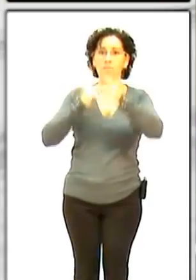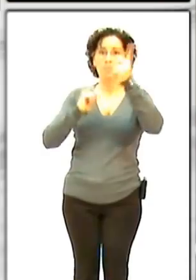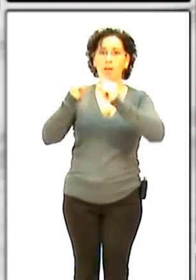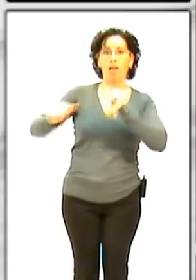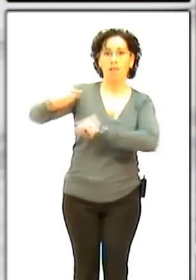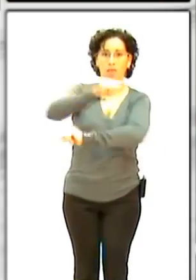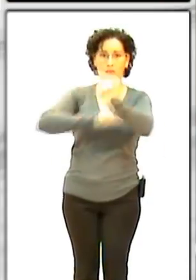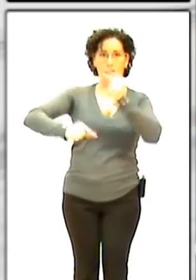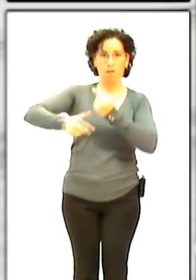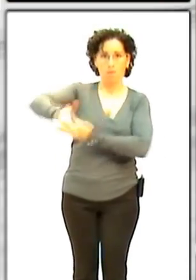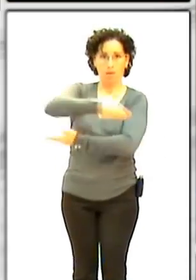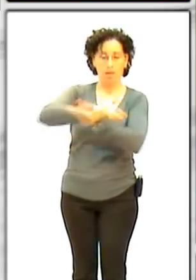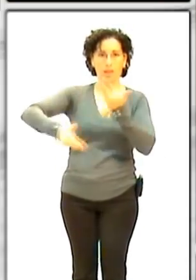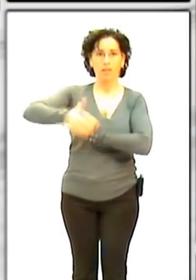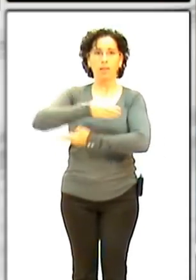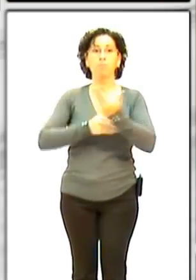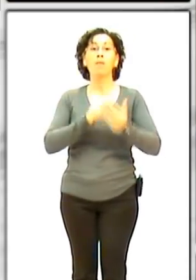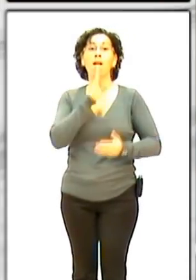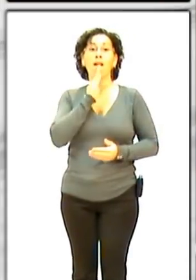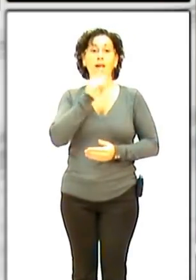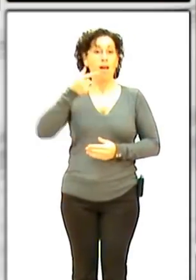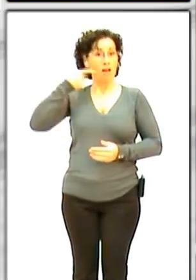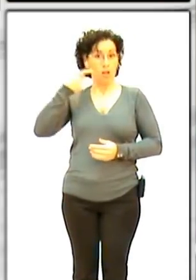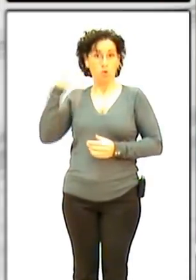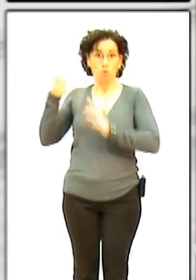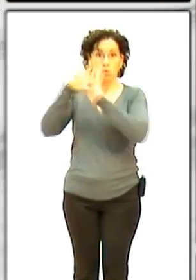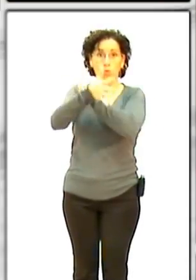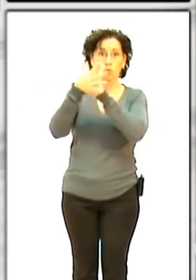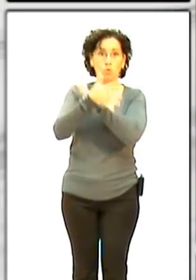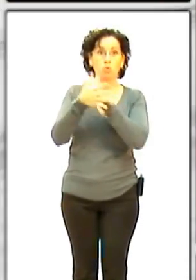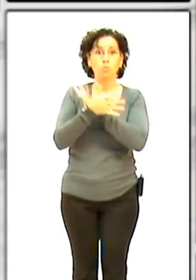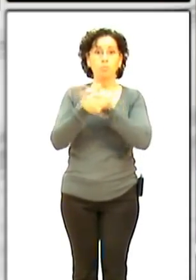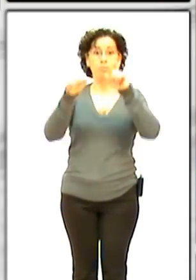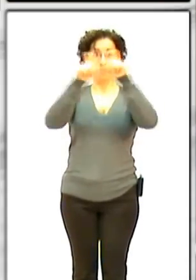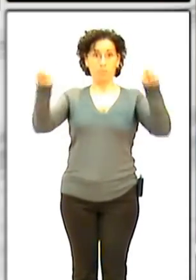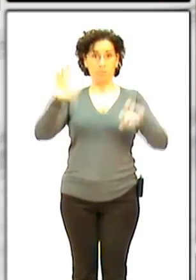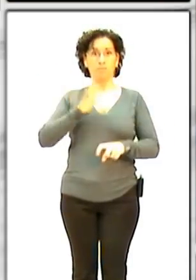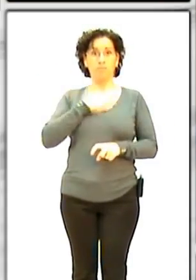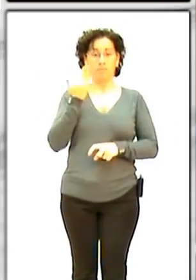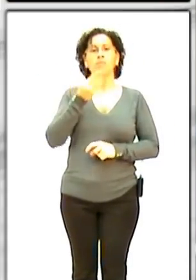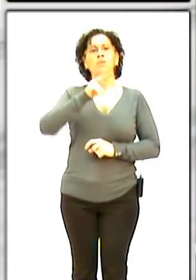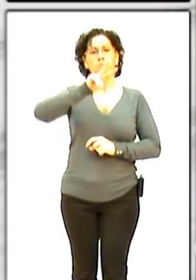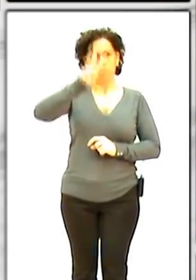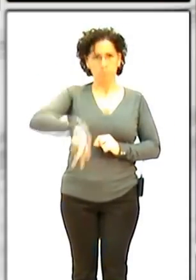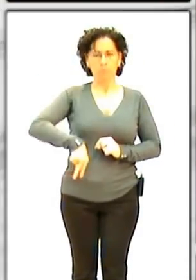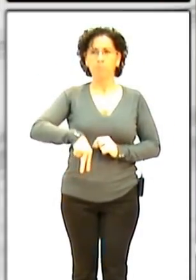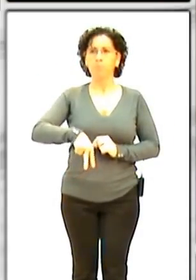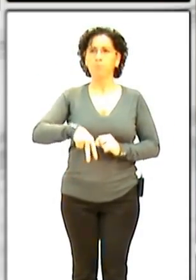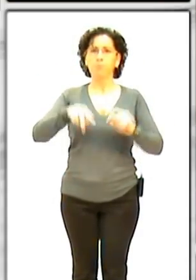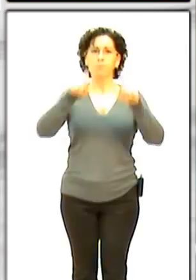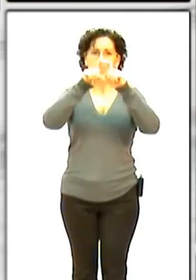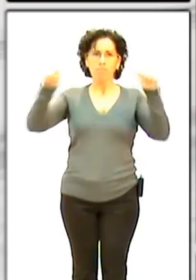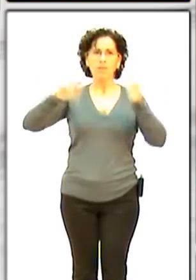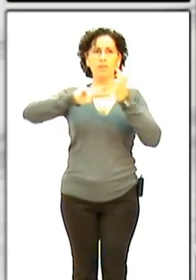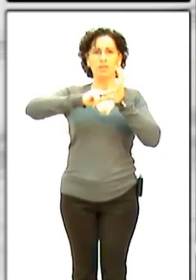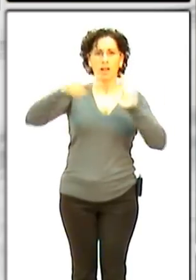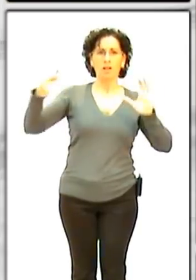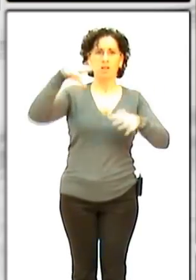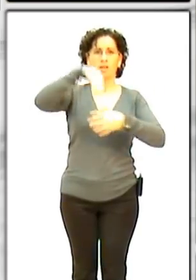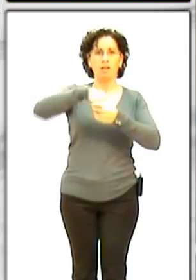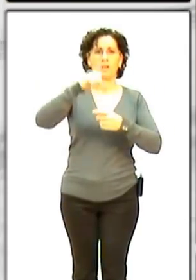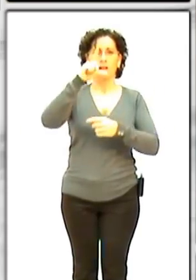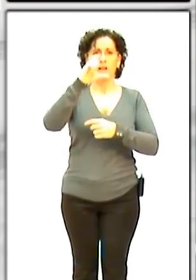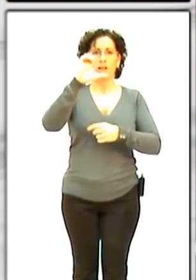generar. Como bien ha dicho Jesús, el EGNOR Deimos es la empresa tecnológica del grupo